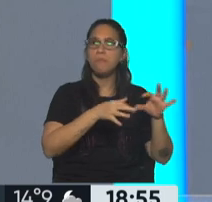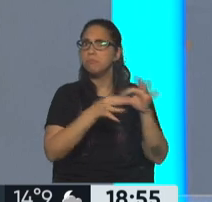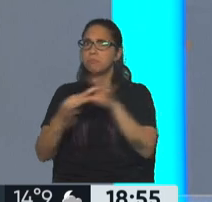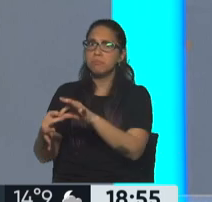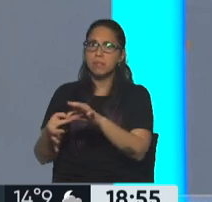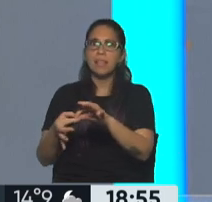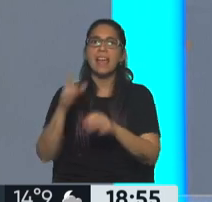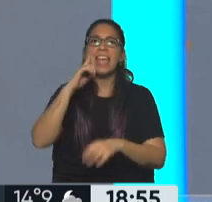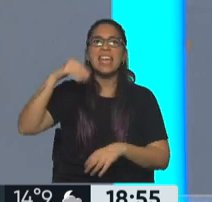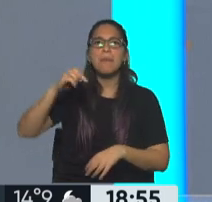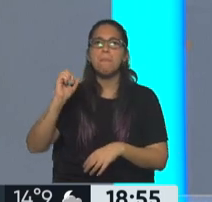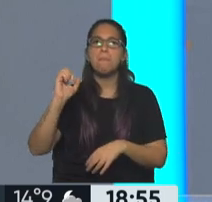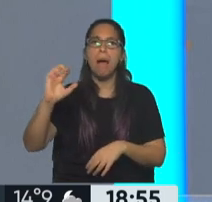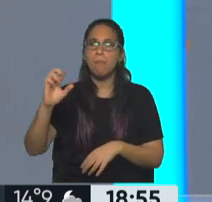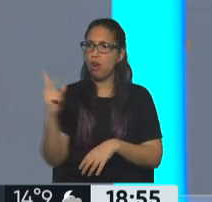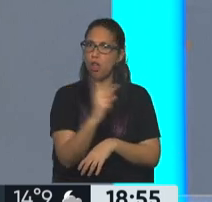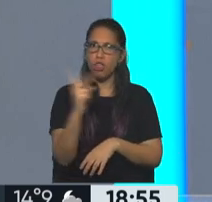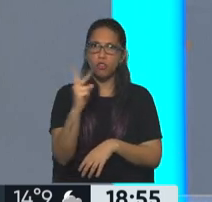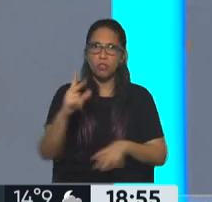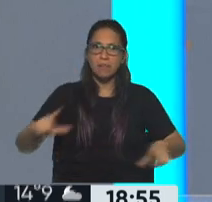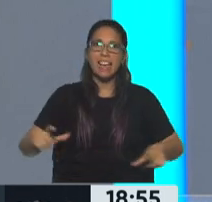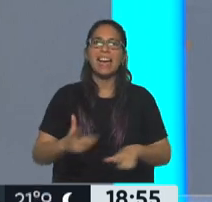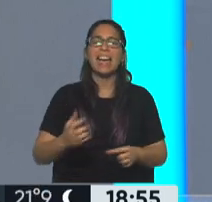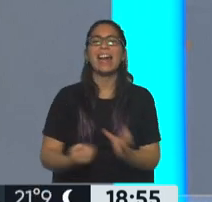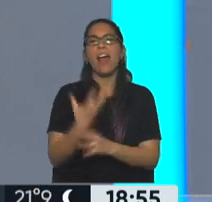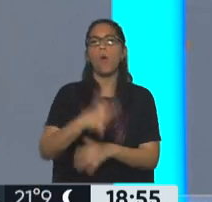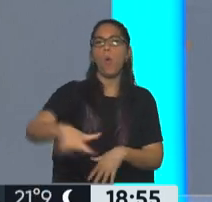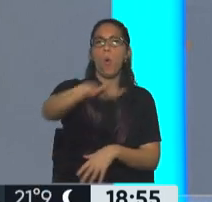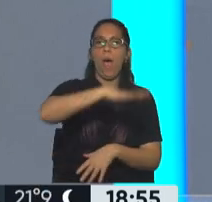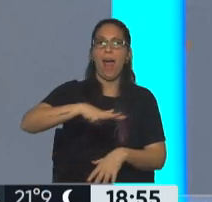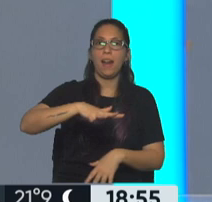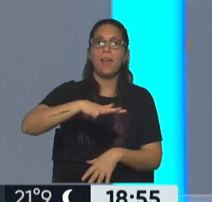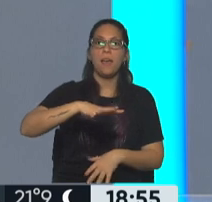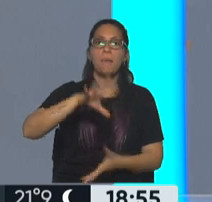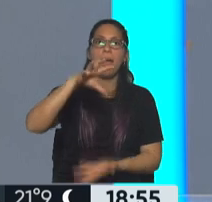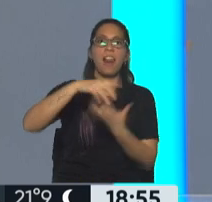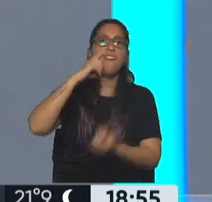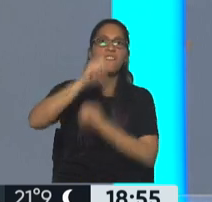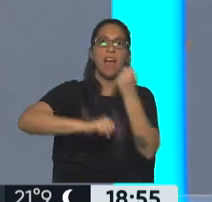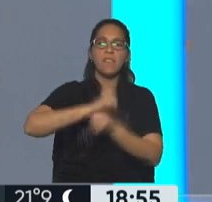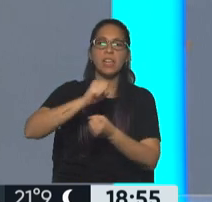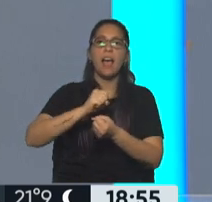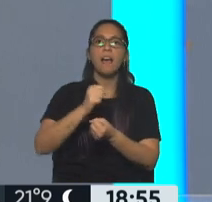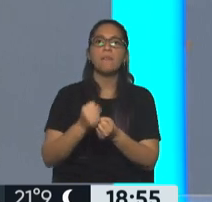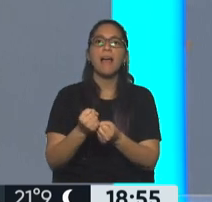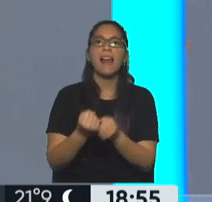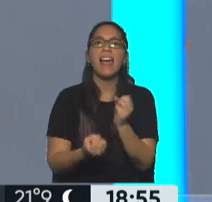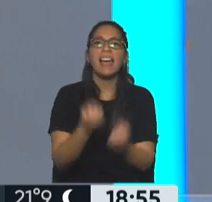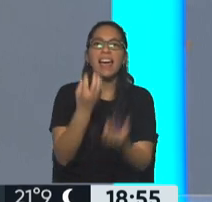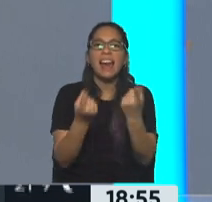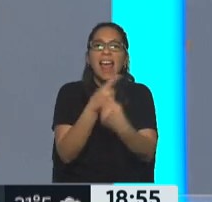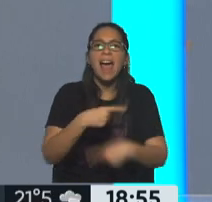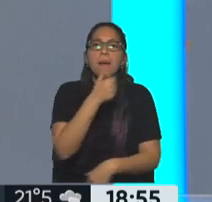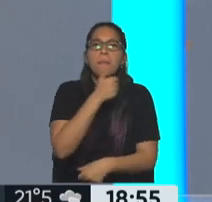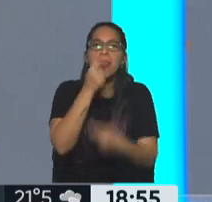una de radio isótopos para producir de uso médico para producir radiofármacos